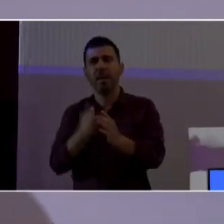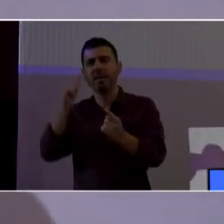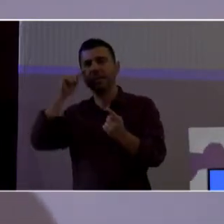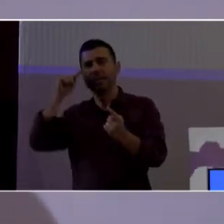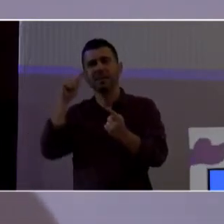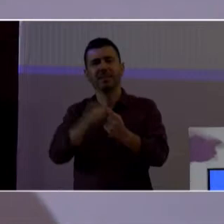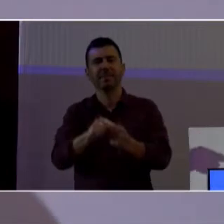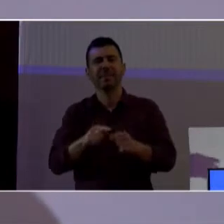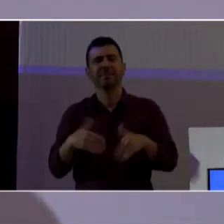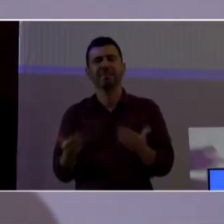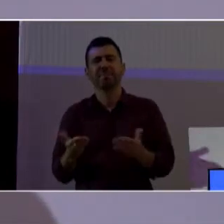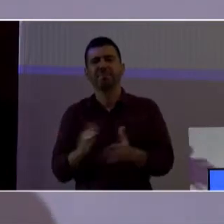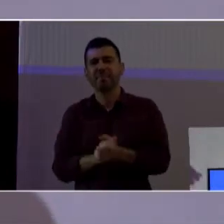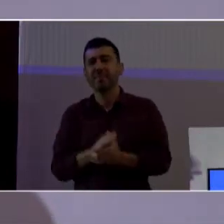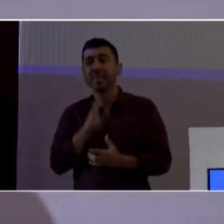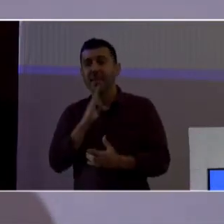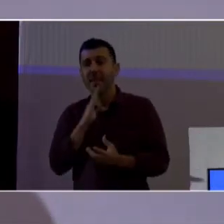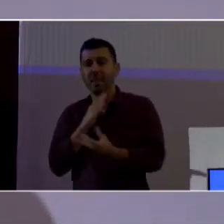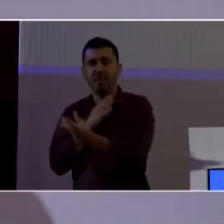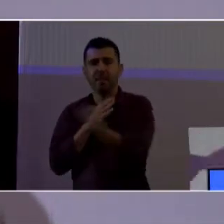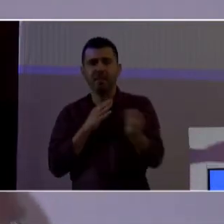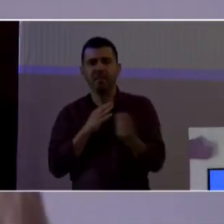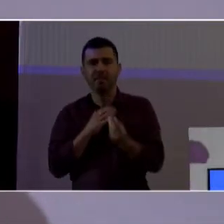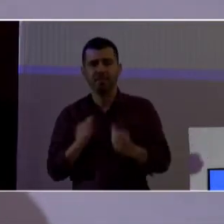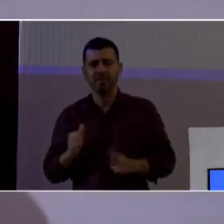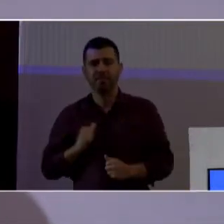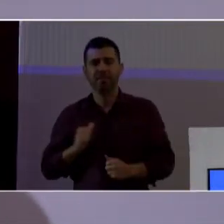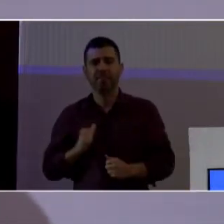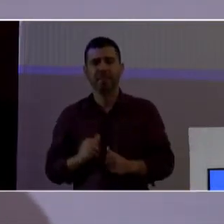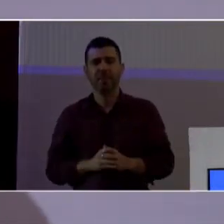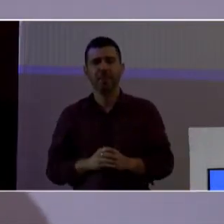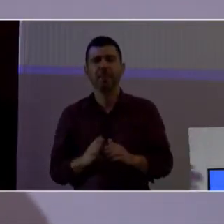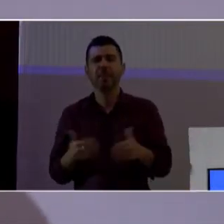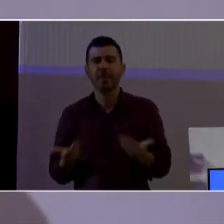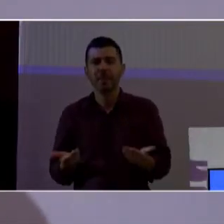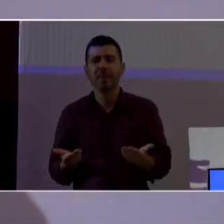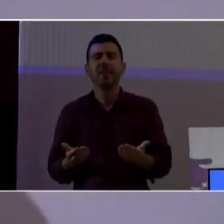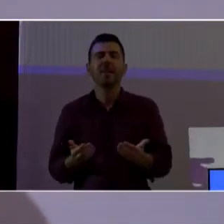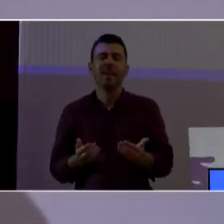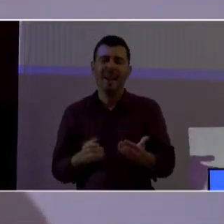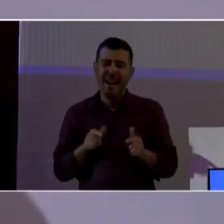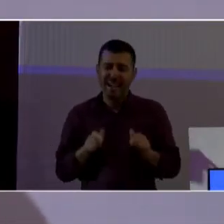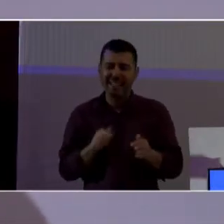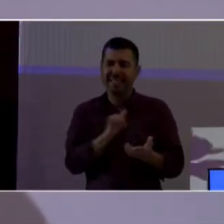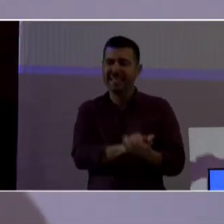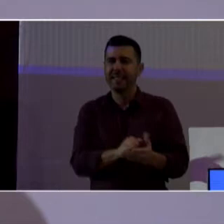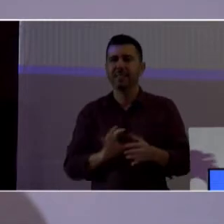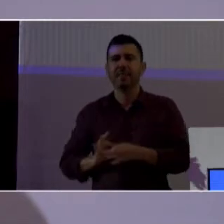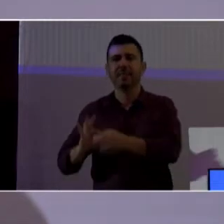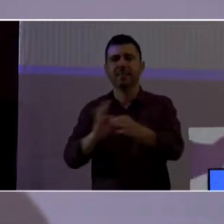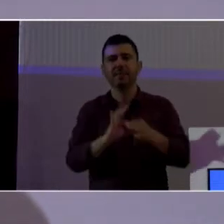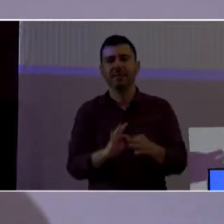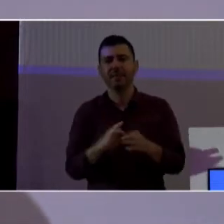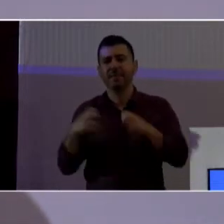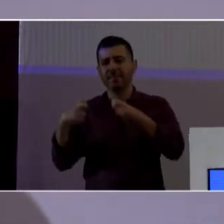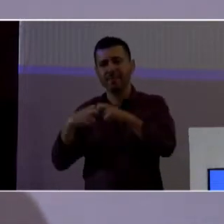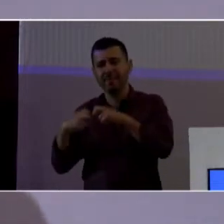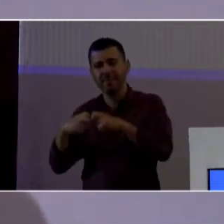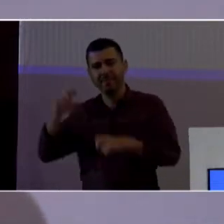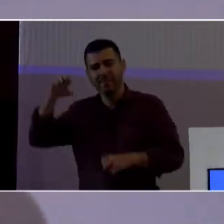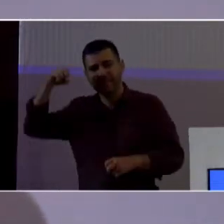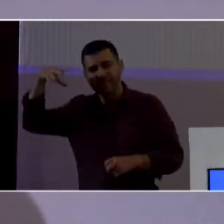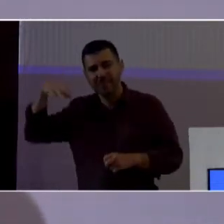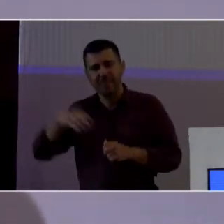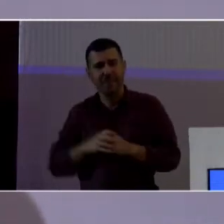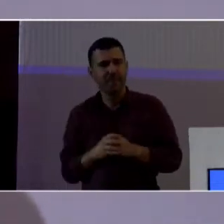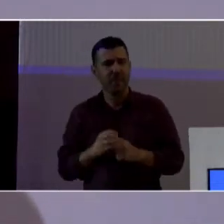es de nosotros mismos. Lo enunciamos aquí, lo decimos desde esas alianzas público-privadas como es la electrificadora con Mauricio, pero